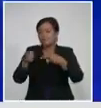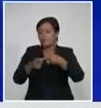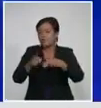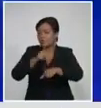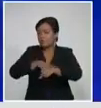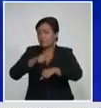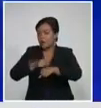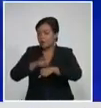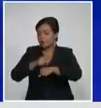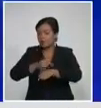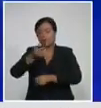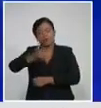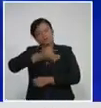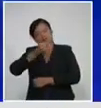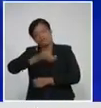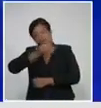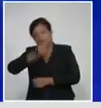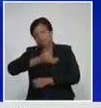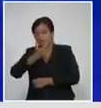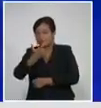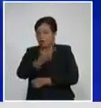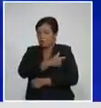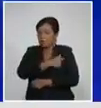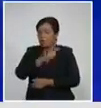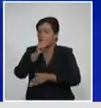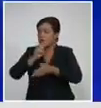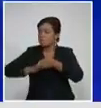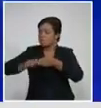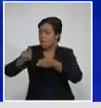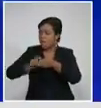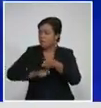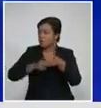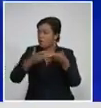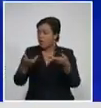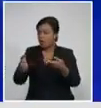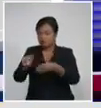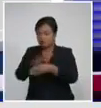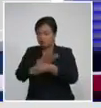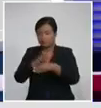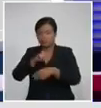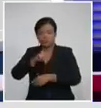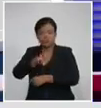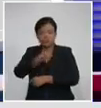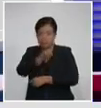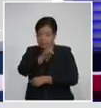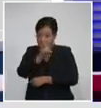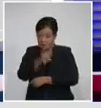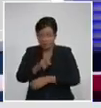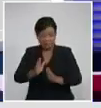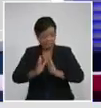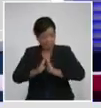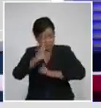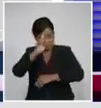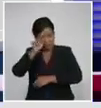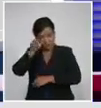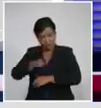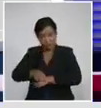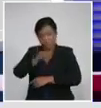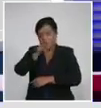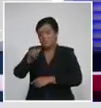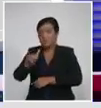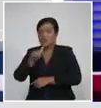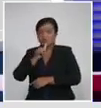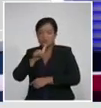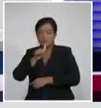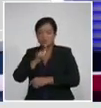a la explicación de la estrategia de vacunación en el país. Una última pregunta, doctor, que nos envía un televidente.